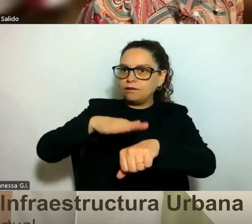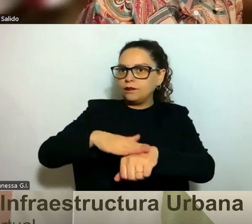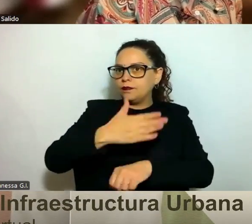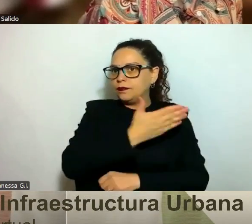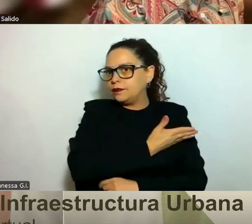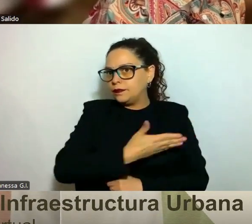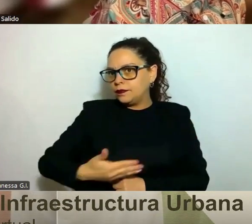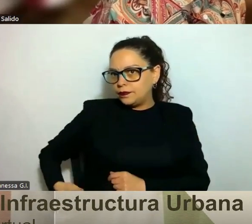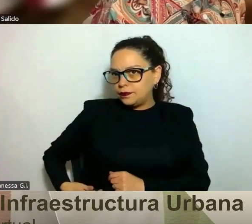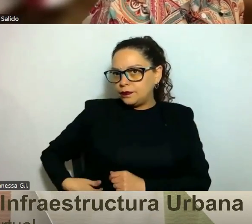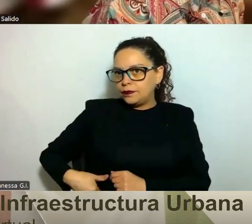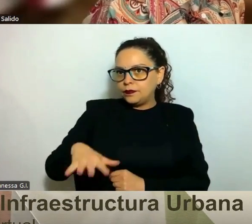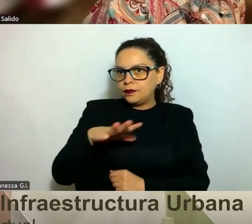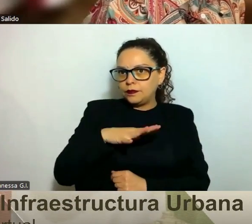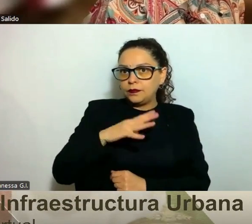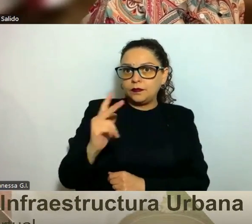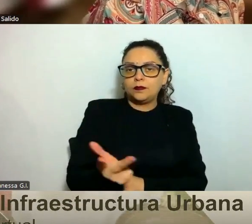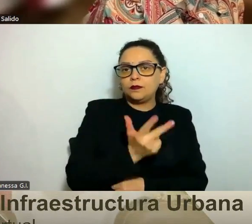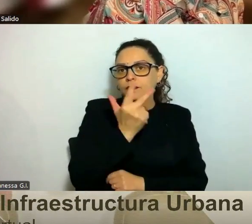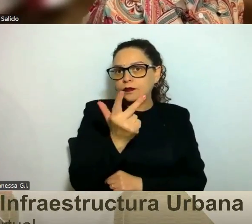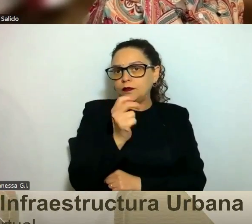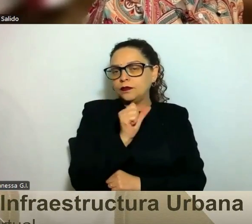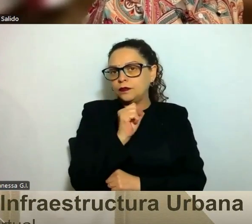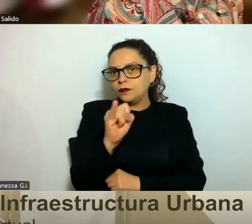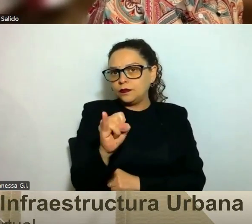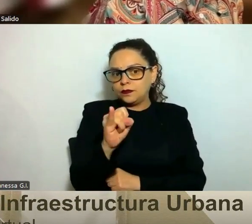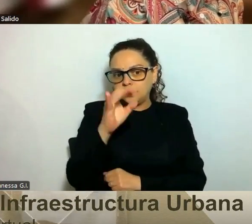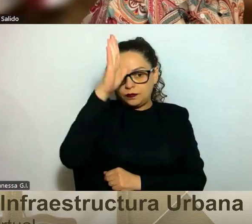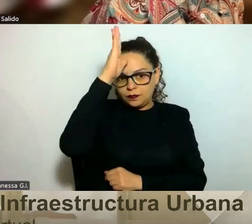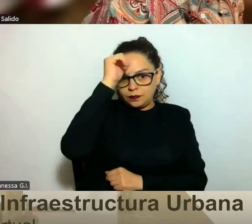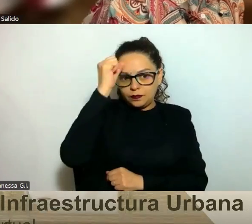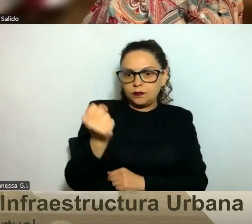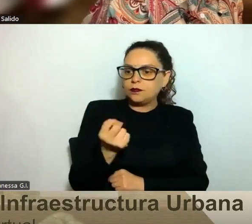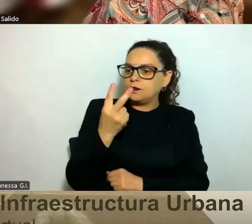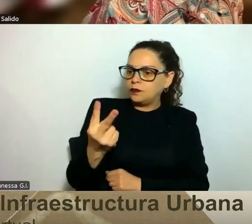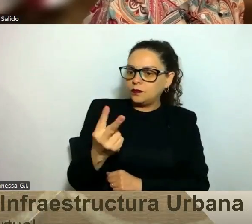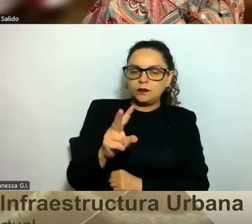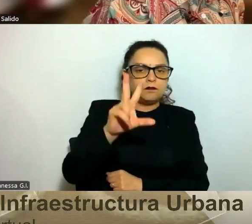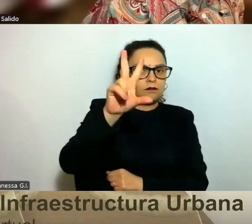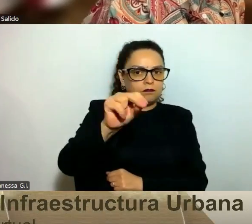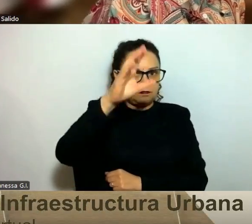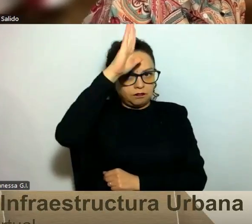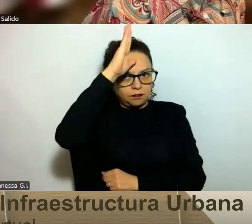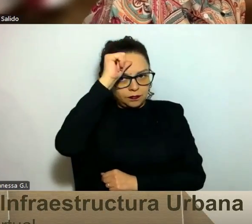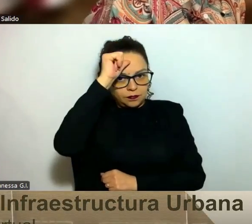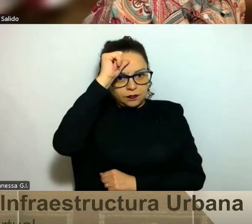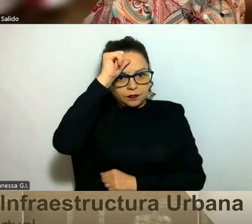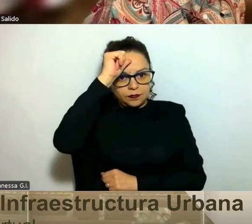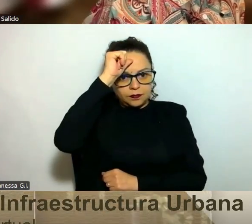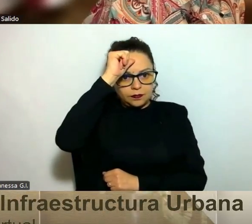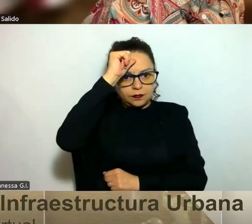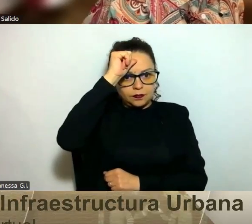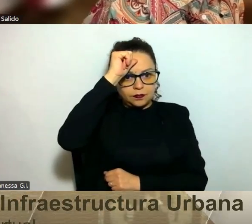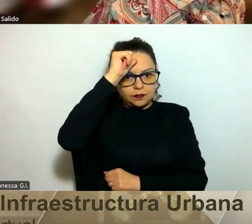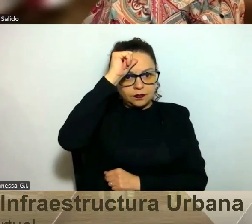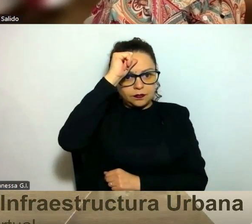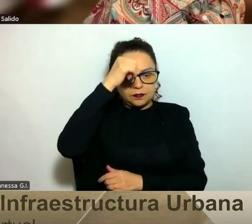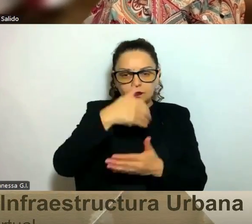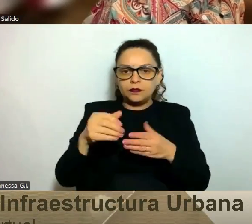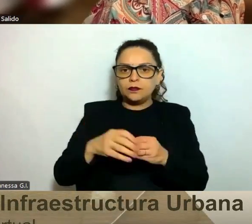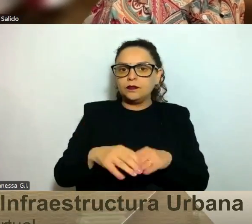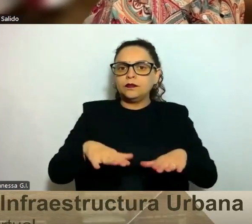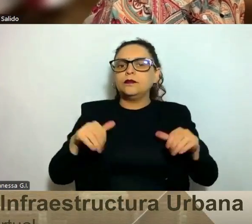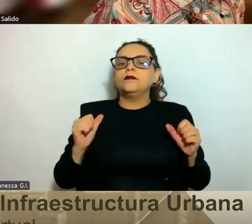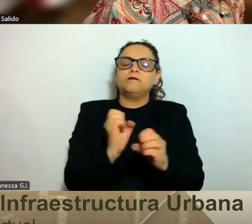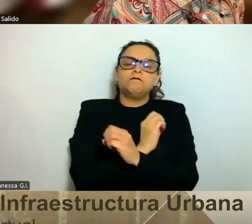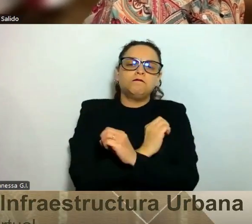8 votos a favor, 2 en contra y 0